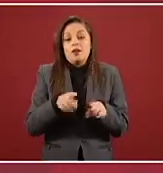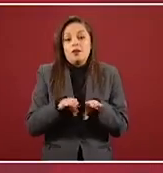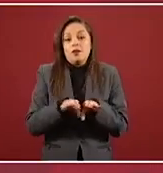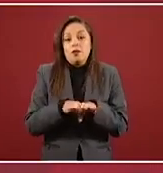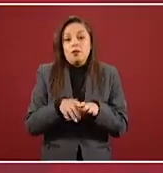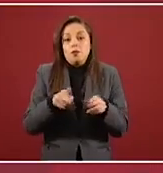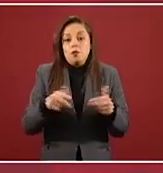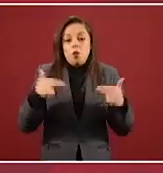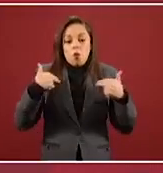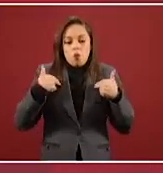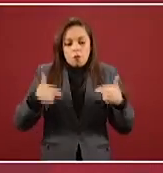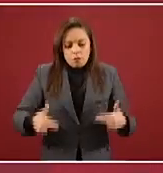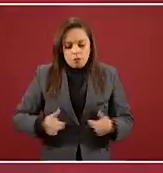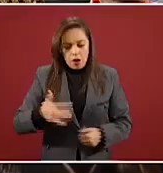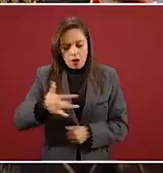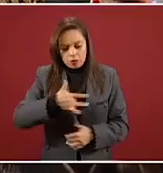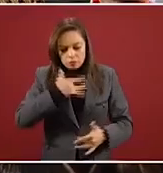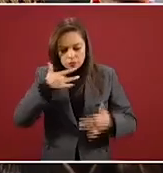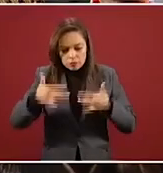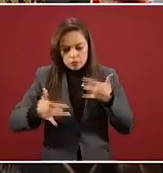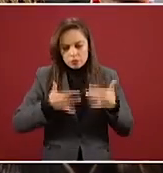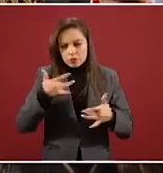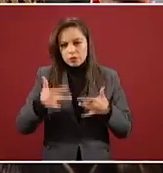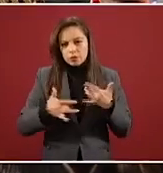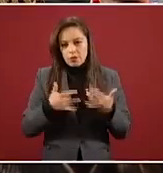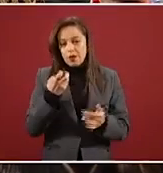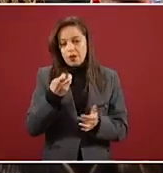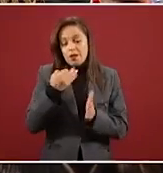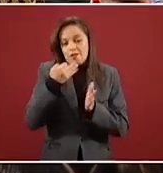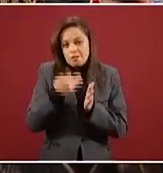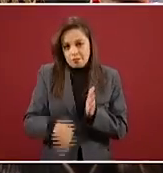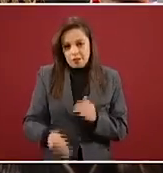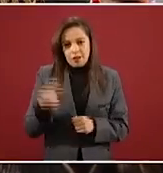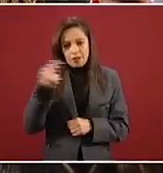no siendo verdaderamente solidarios.